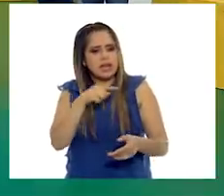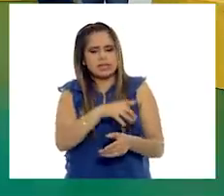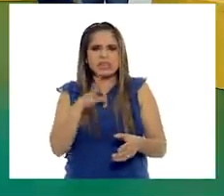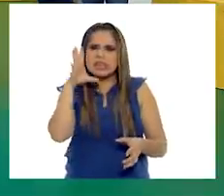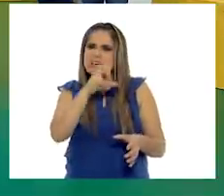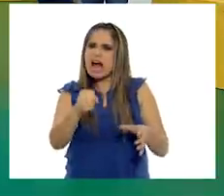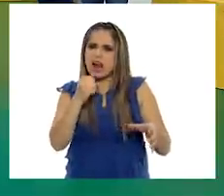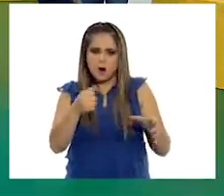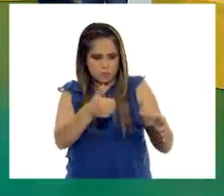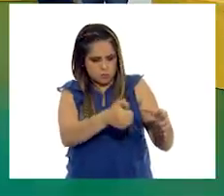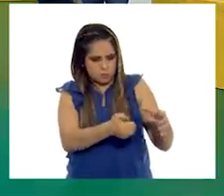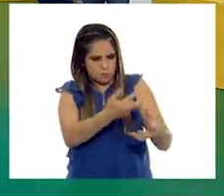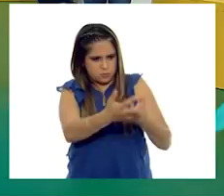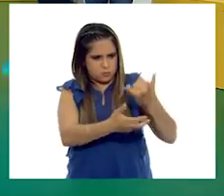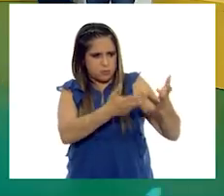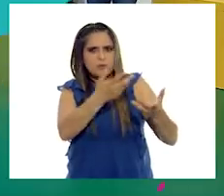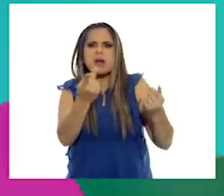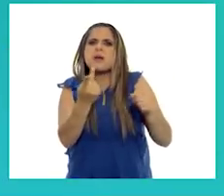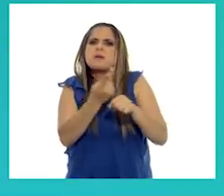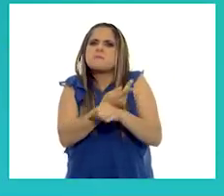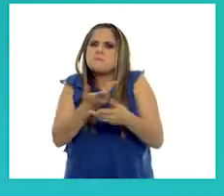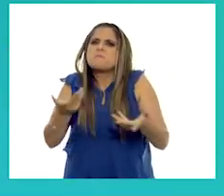temperatura? Vamos a verlo. A ver.